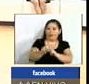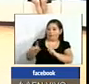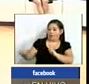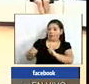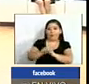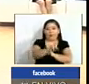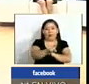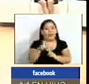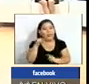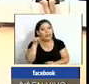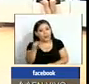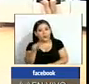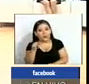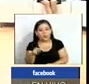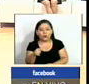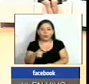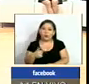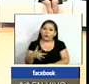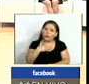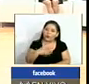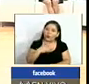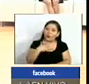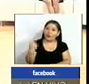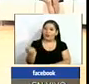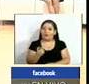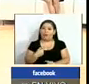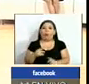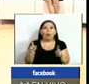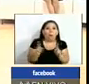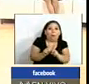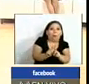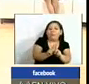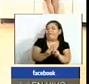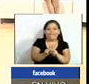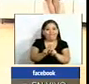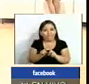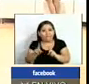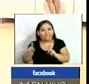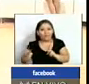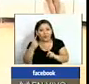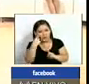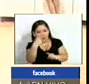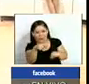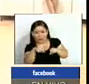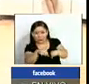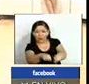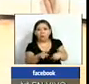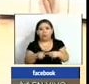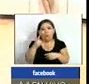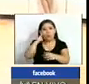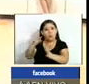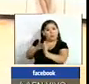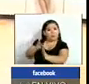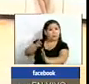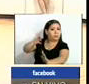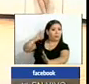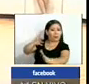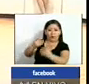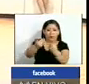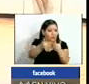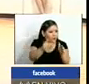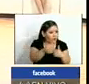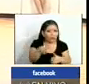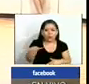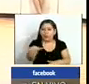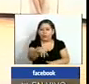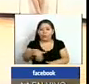los salvadoreños, esta es una de las situaciones que más nos cuesta, distanciarnos. Lo vemos en supermercados, lo vemos en colas, en diferentes lugares